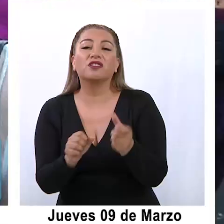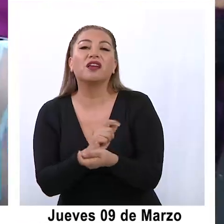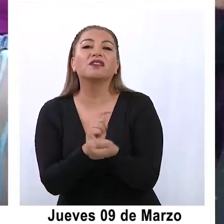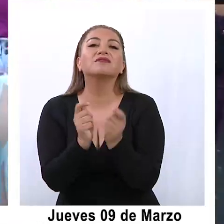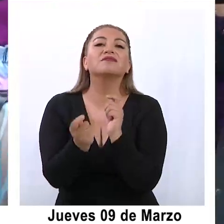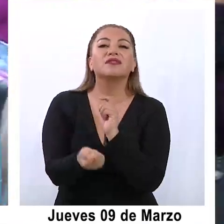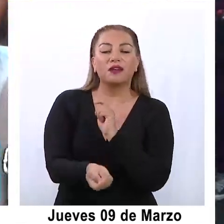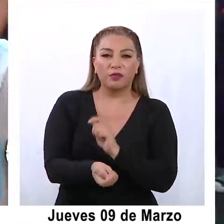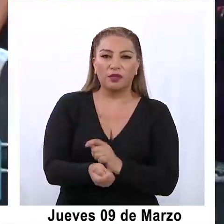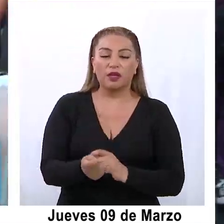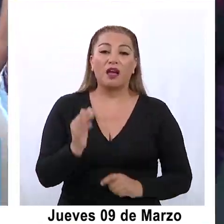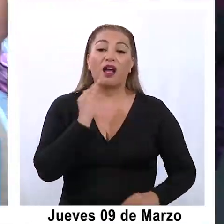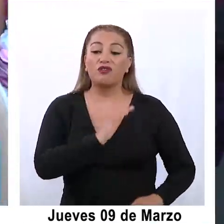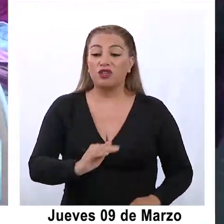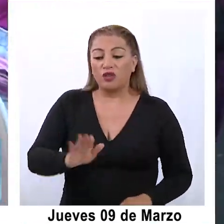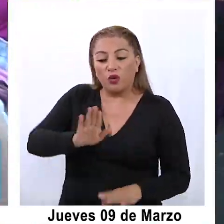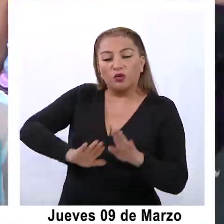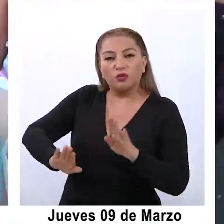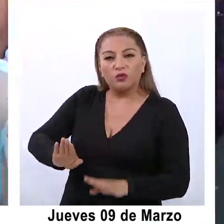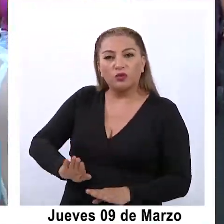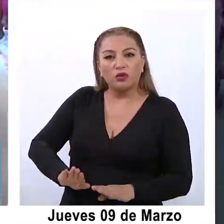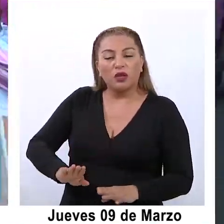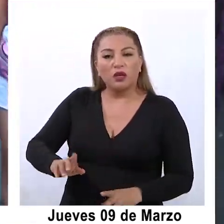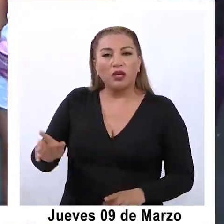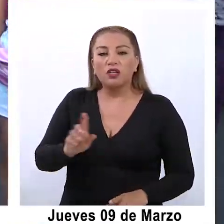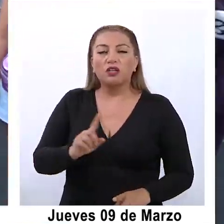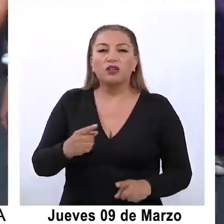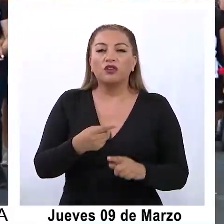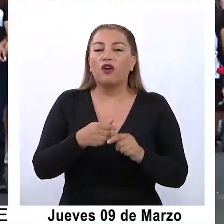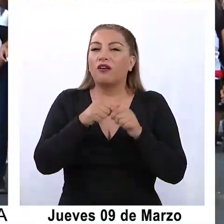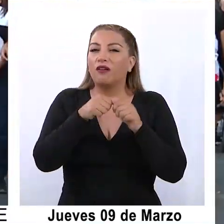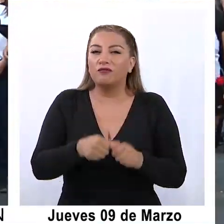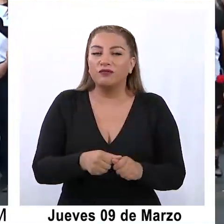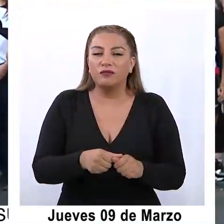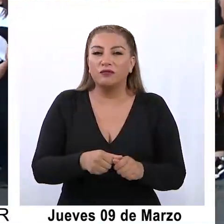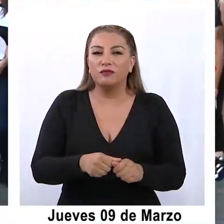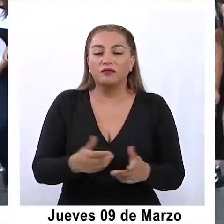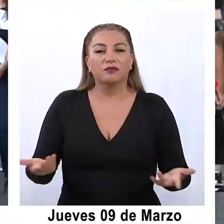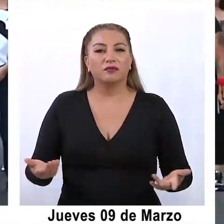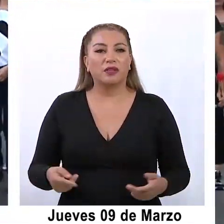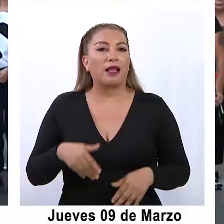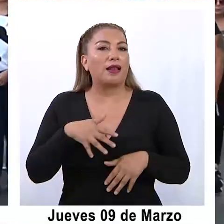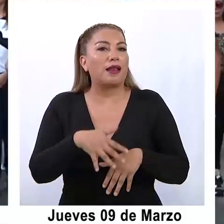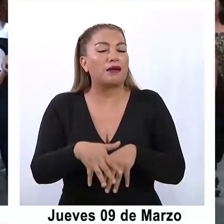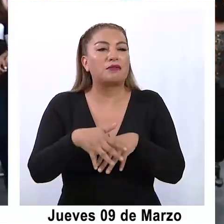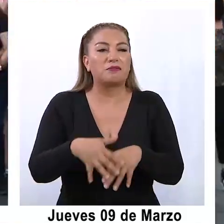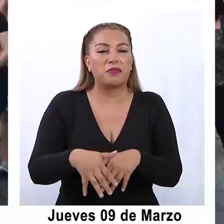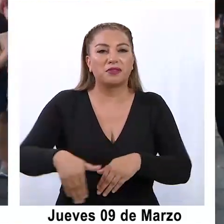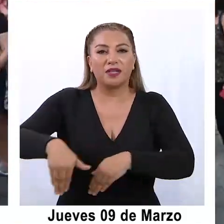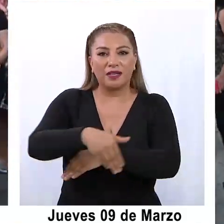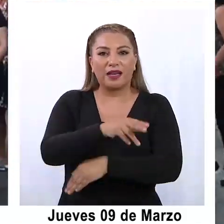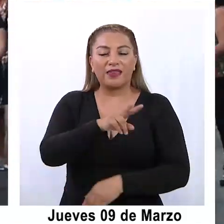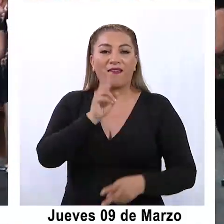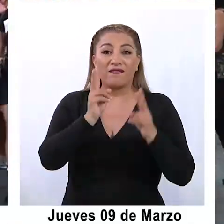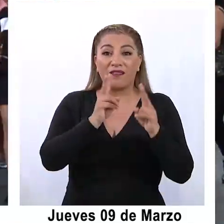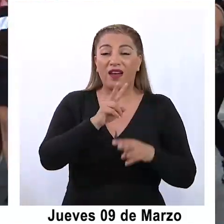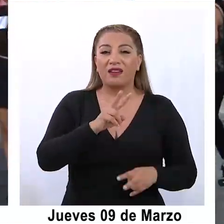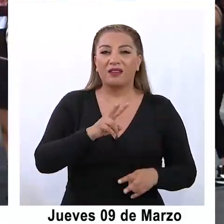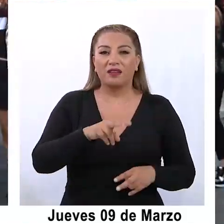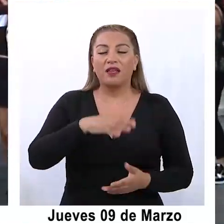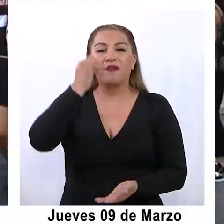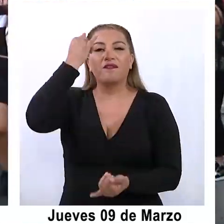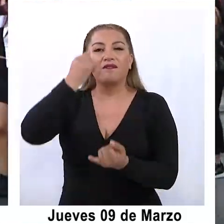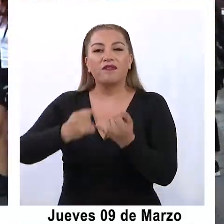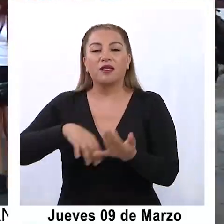se crían a los niños, de que enseñar a no violar y no ser violada. La marcha que recorrió calle Vivar y culminó en